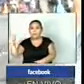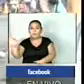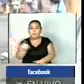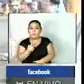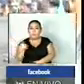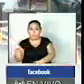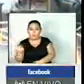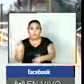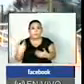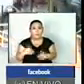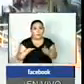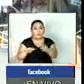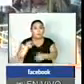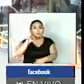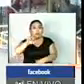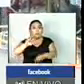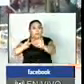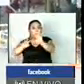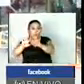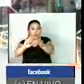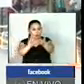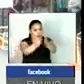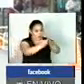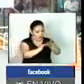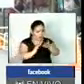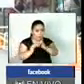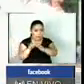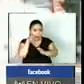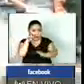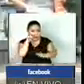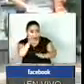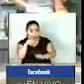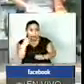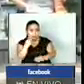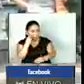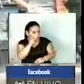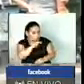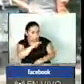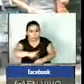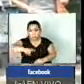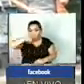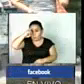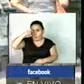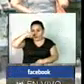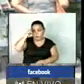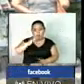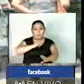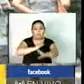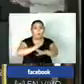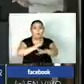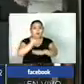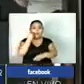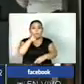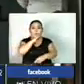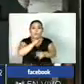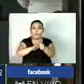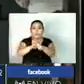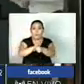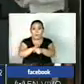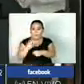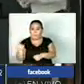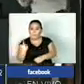con 374 comunidades en las que se ha estado trabajando para prevenir más contagios los